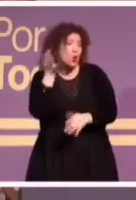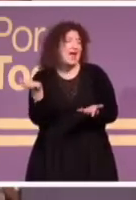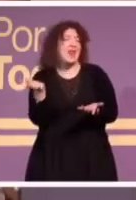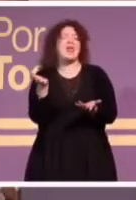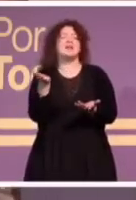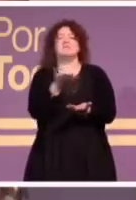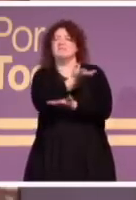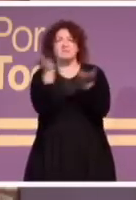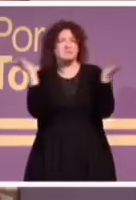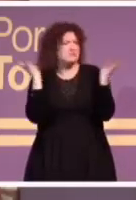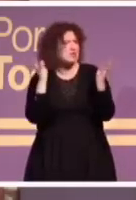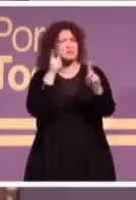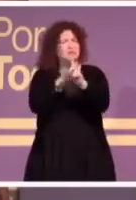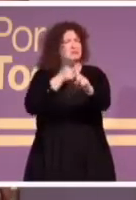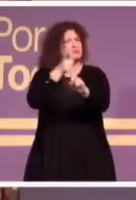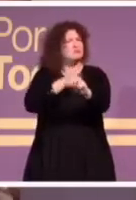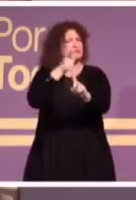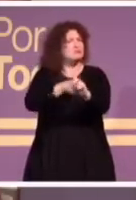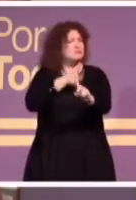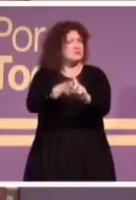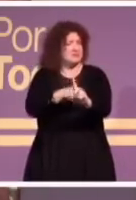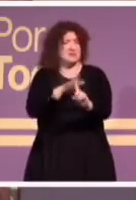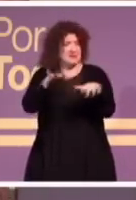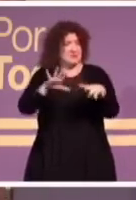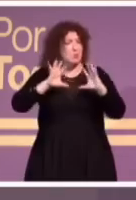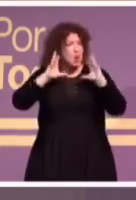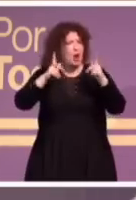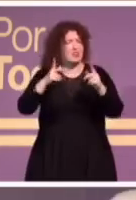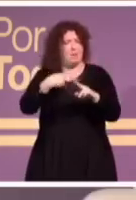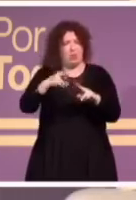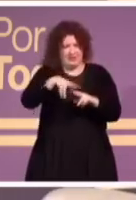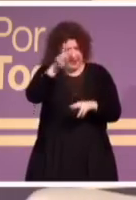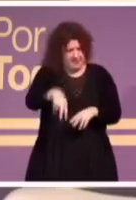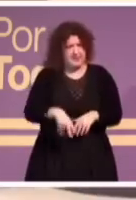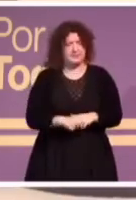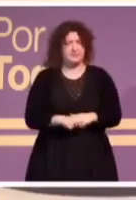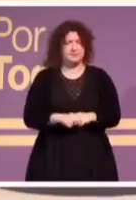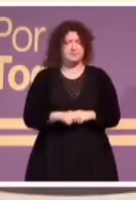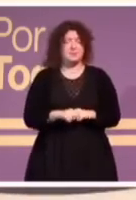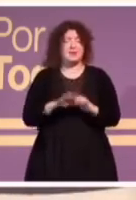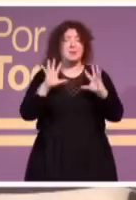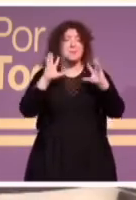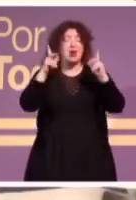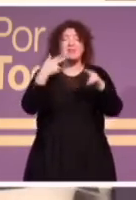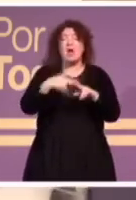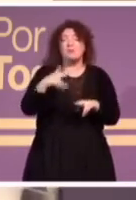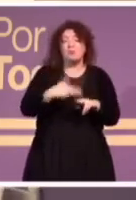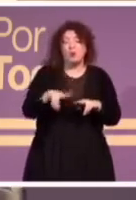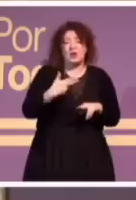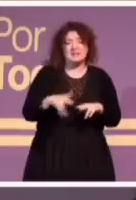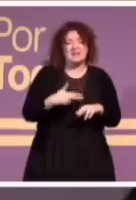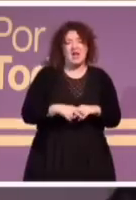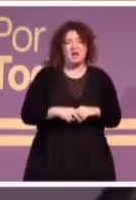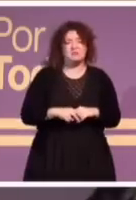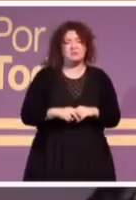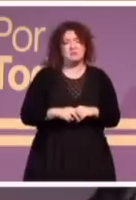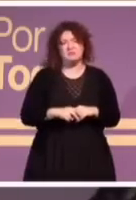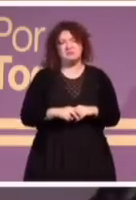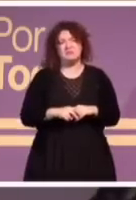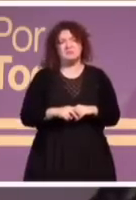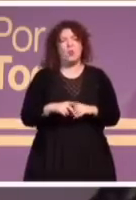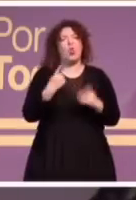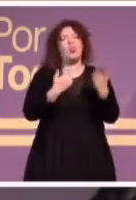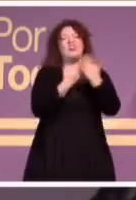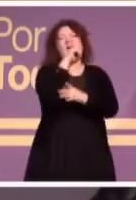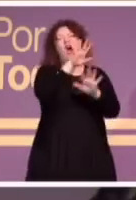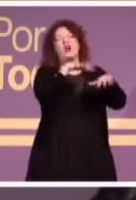compañeras, contra las que ejercen esa violencia política. Y la violencia política no es una bronca un